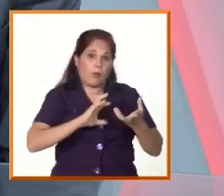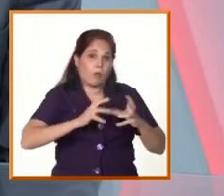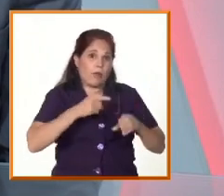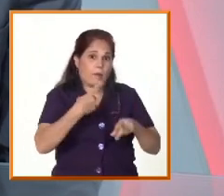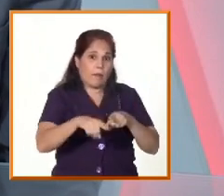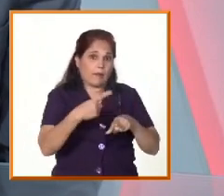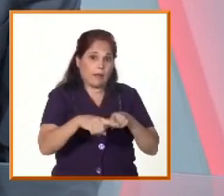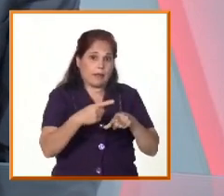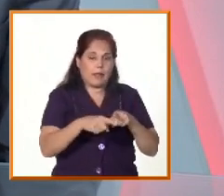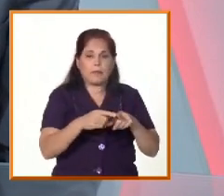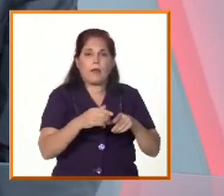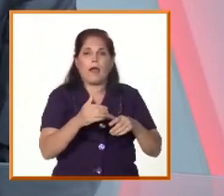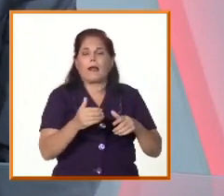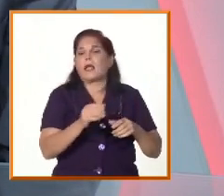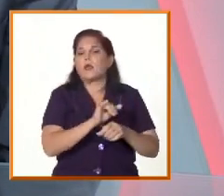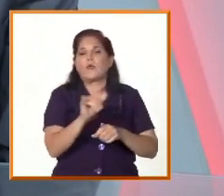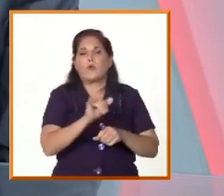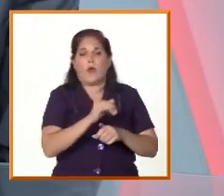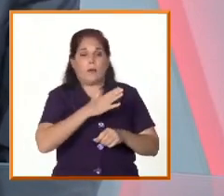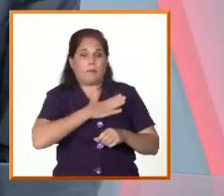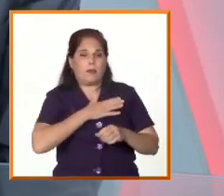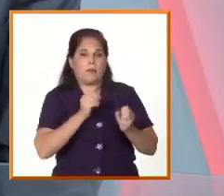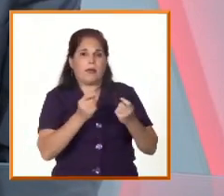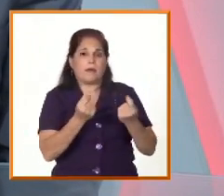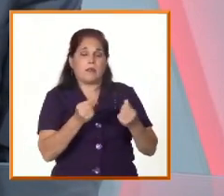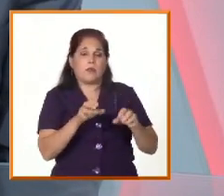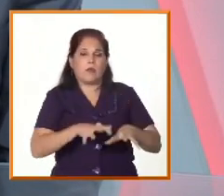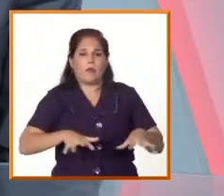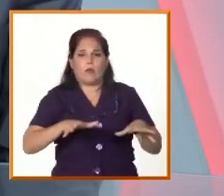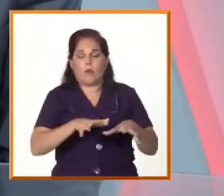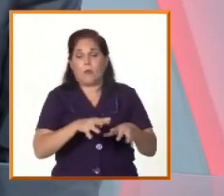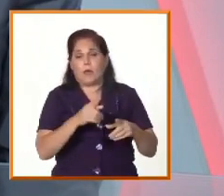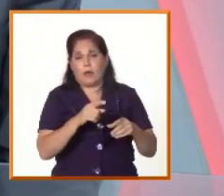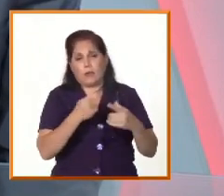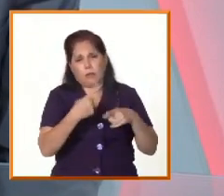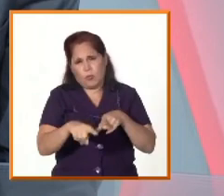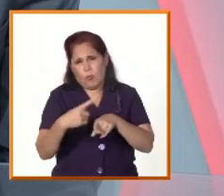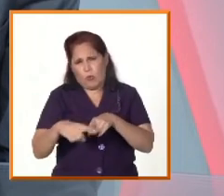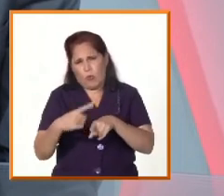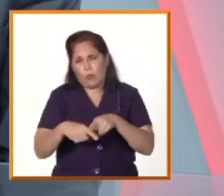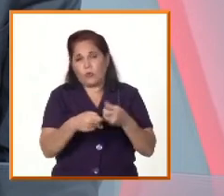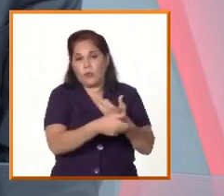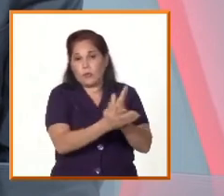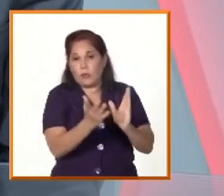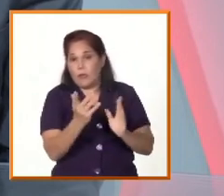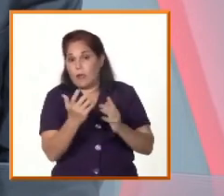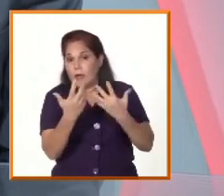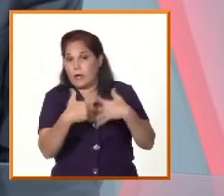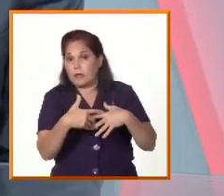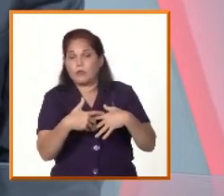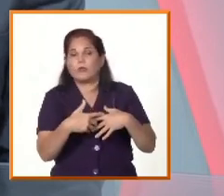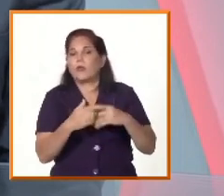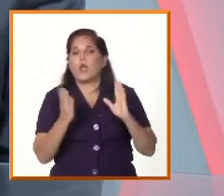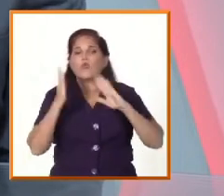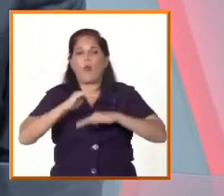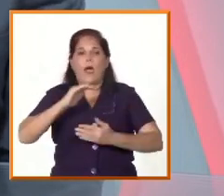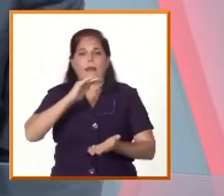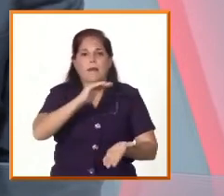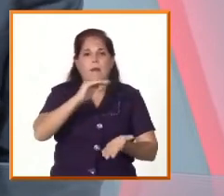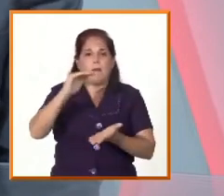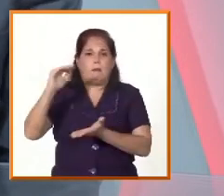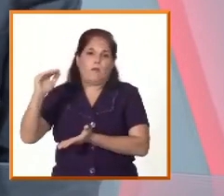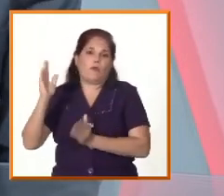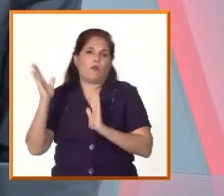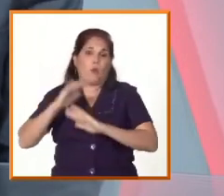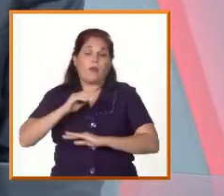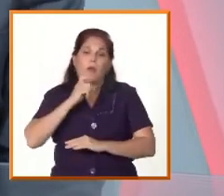el material de envases propio de la situación económica hay un grupo importante de producto que está distribuyendo la industria granel y estamos conscientes que eso afecta